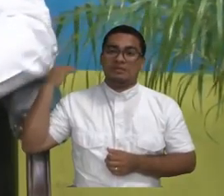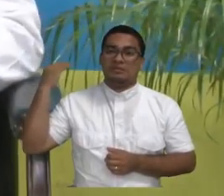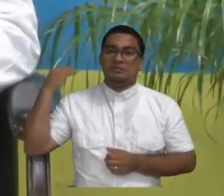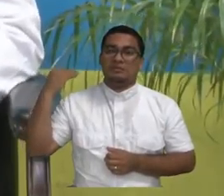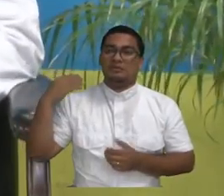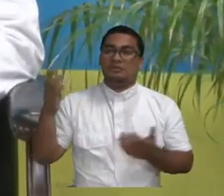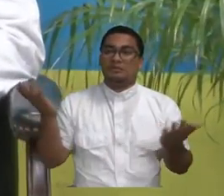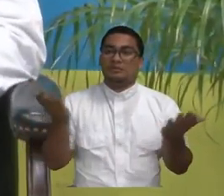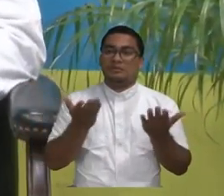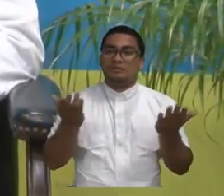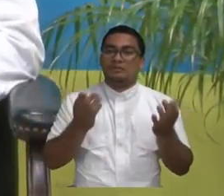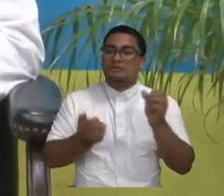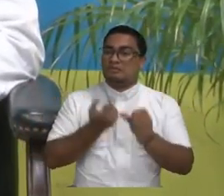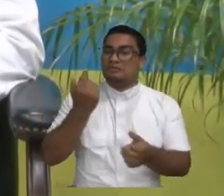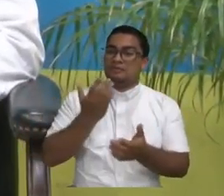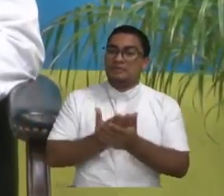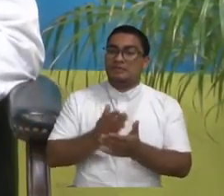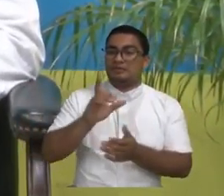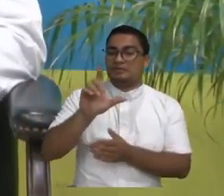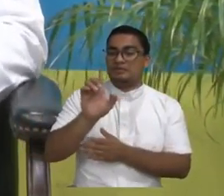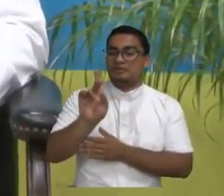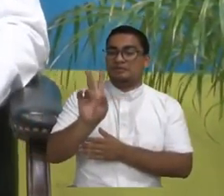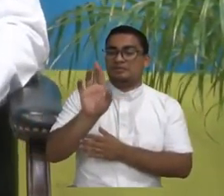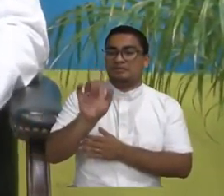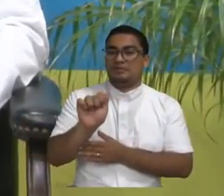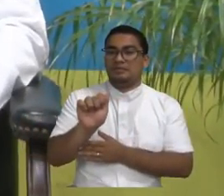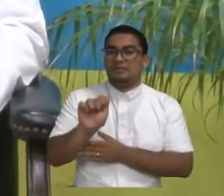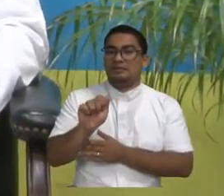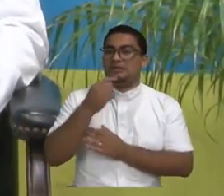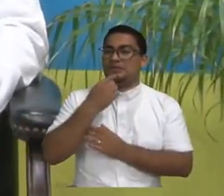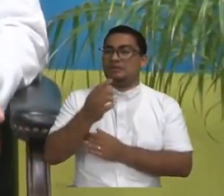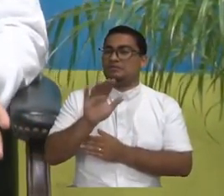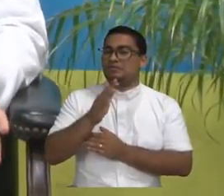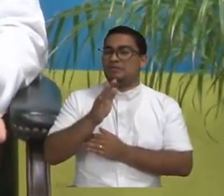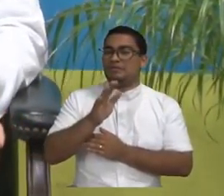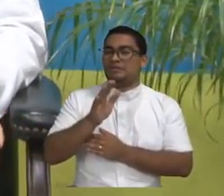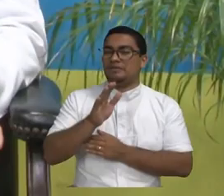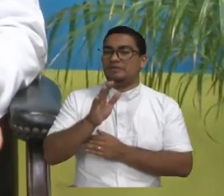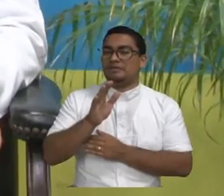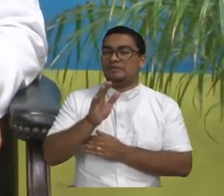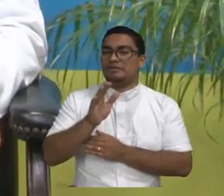remotos. Los primeros datos de lepra que tenemos es hacia alrededor de